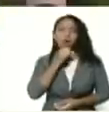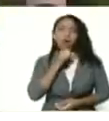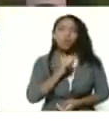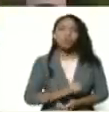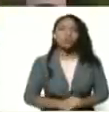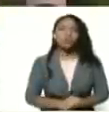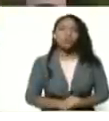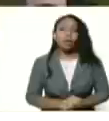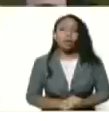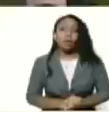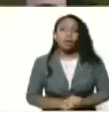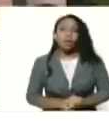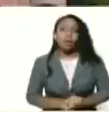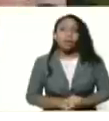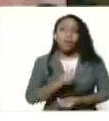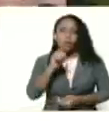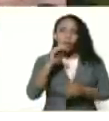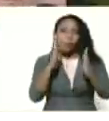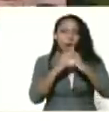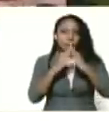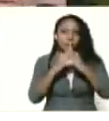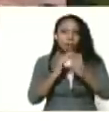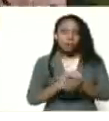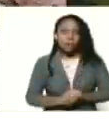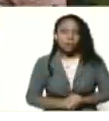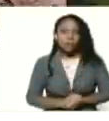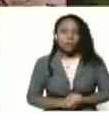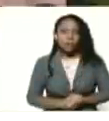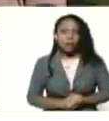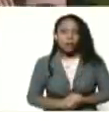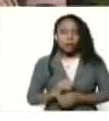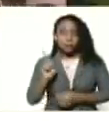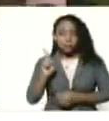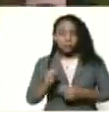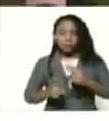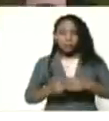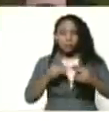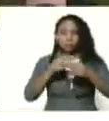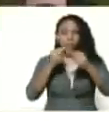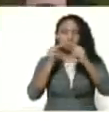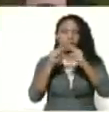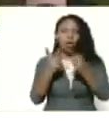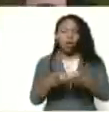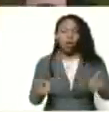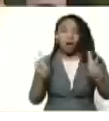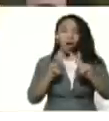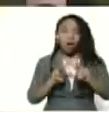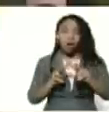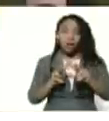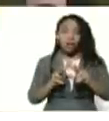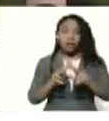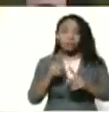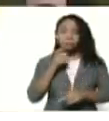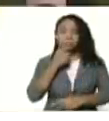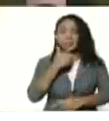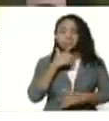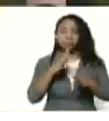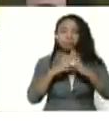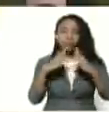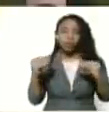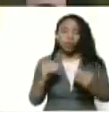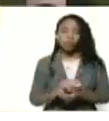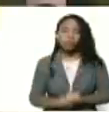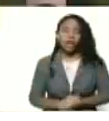hogar, desde allí, construir lo grande, los valores, la belleza de todo.